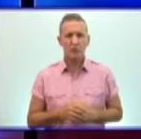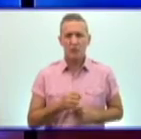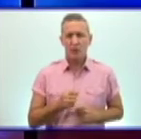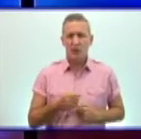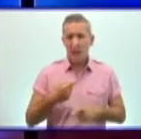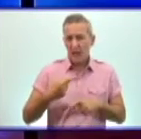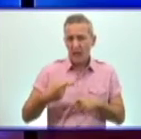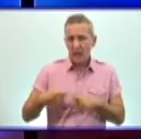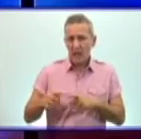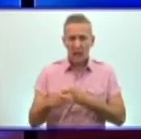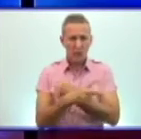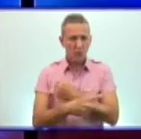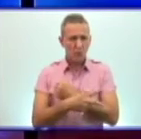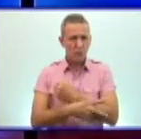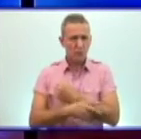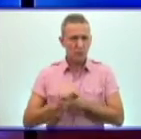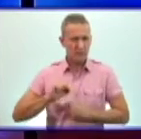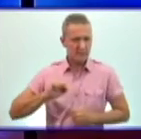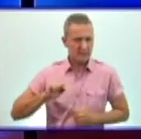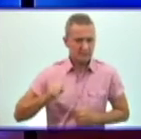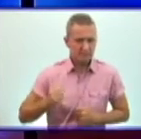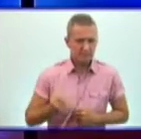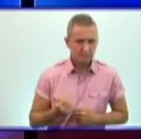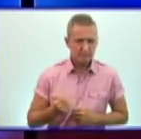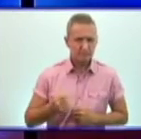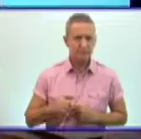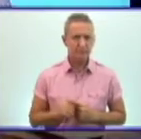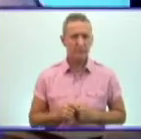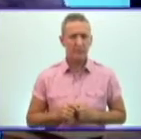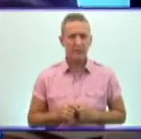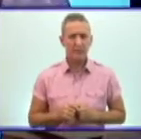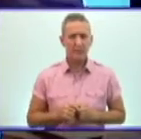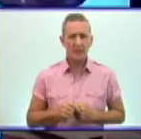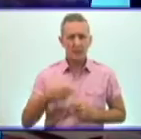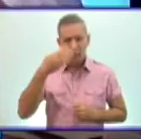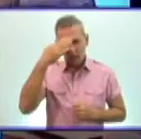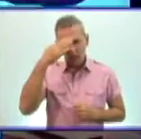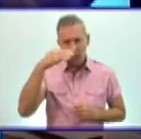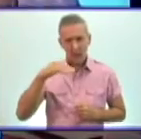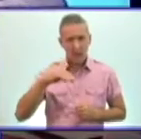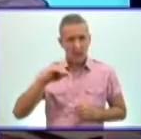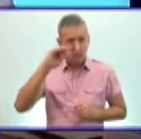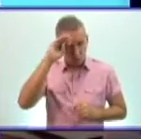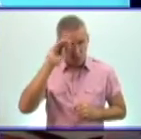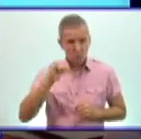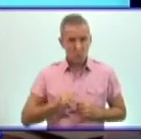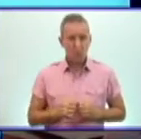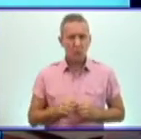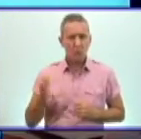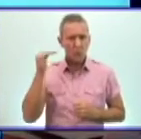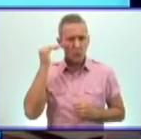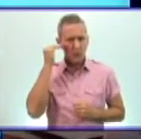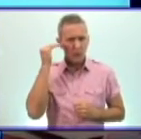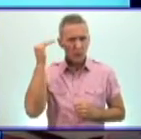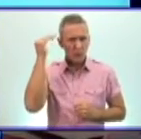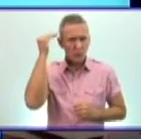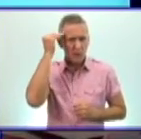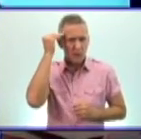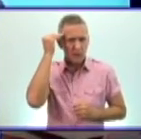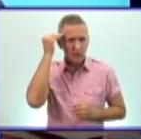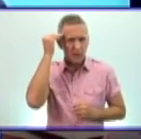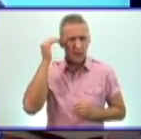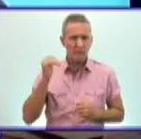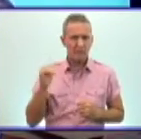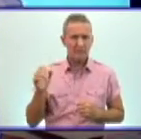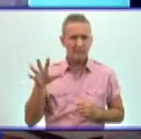difícil y le es complejo para los destinos de una nación que todavía no se había erigido en la capacidad de nación para entenderlo, ¿no es